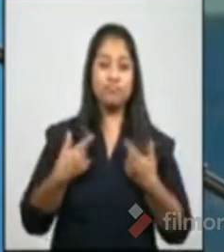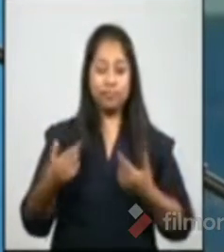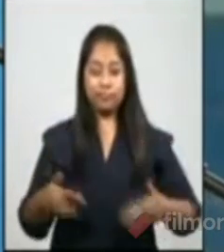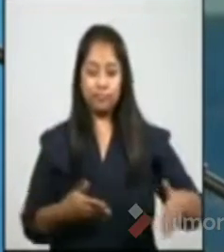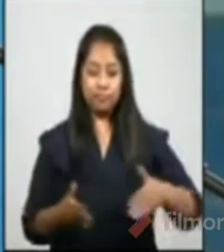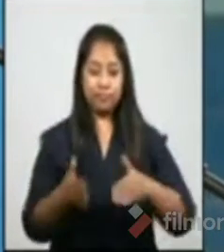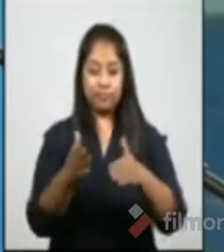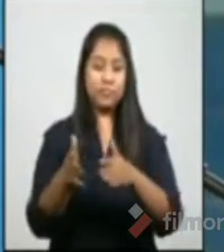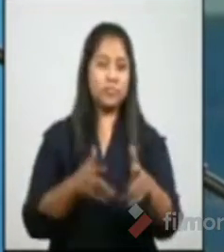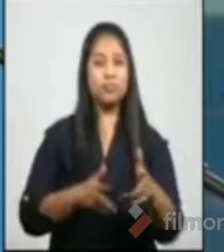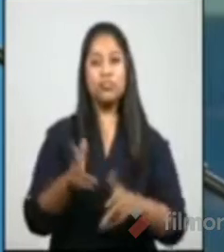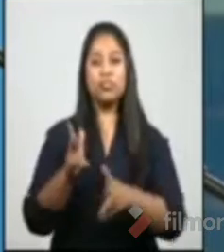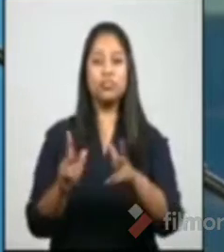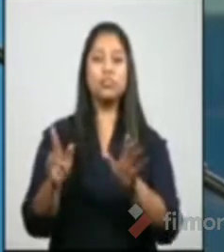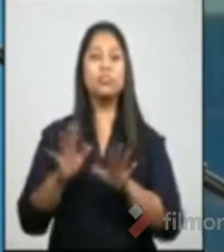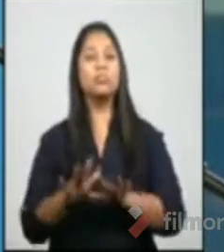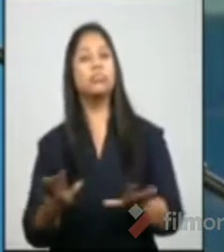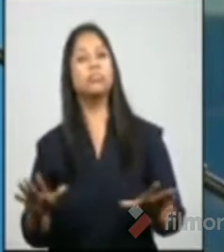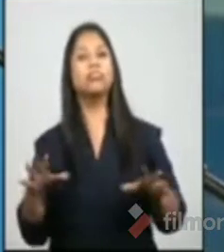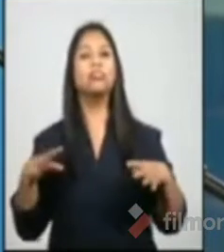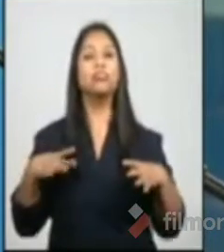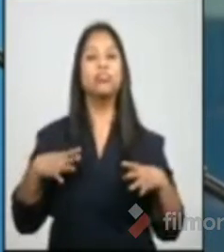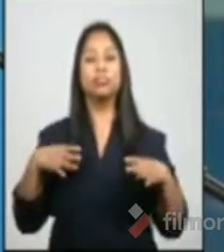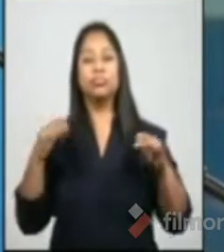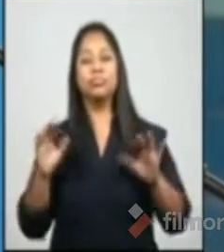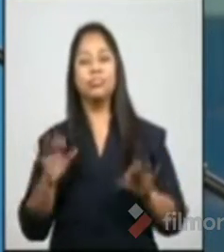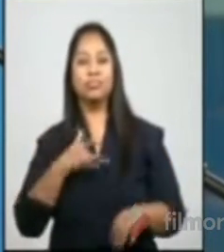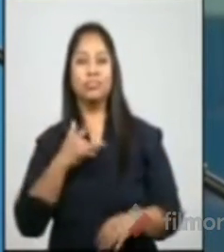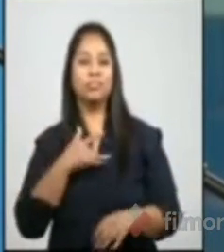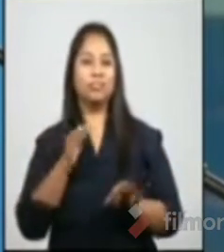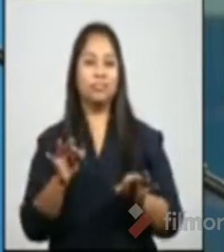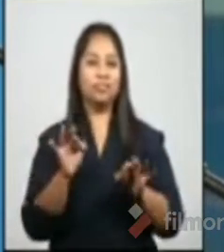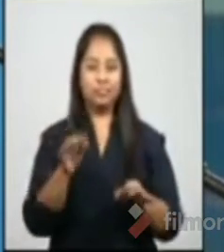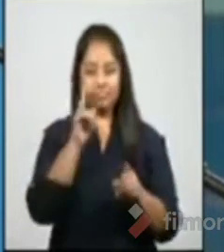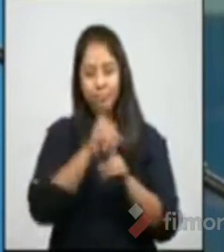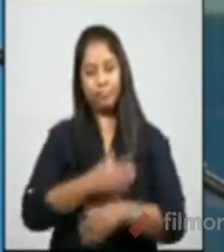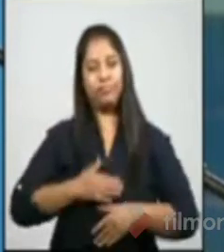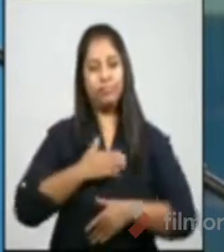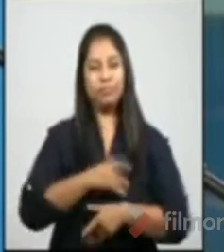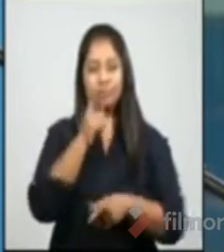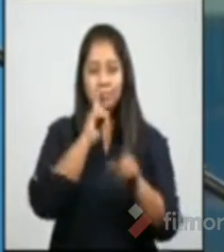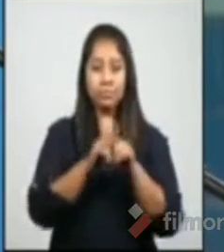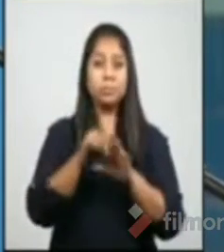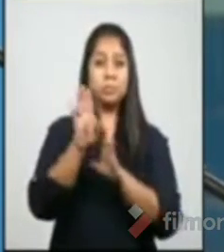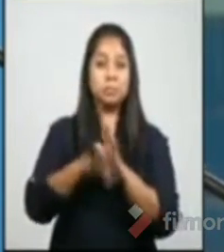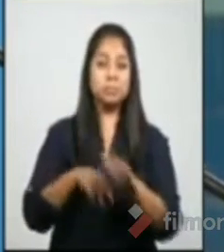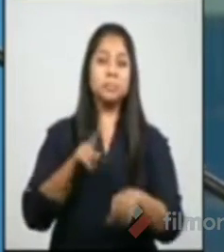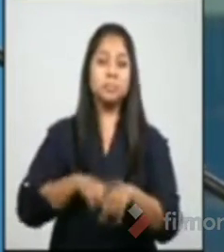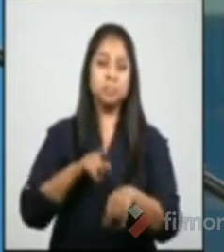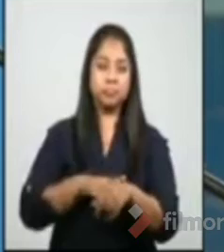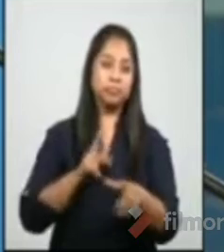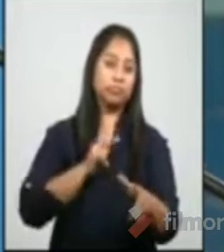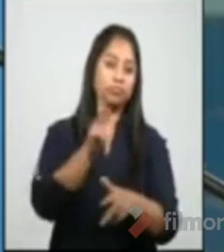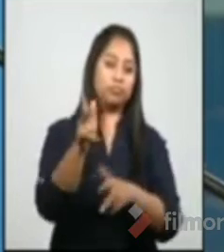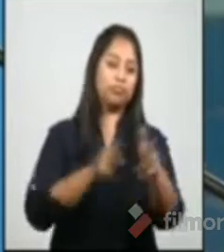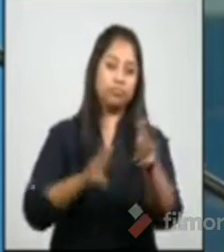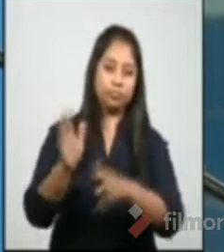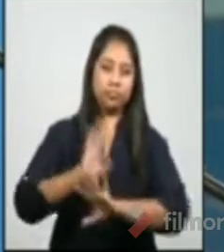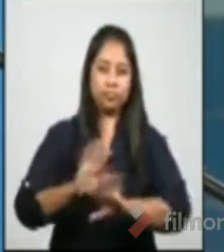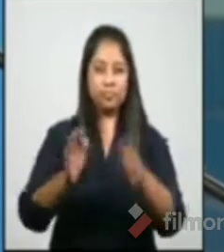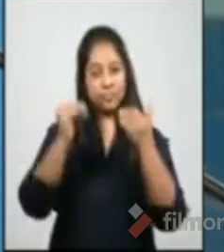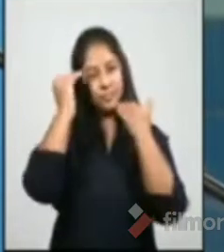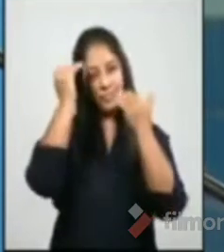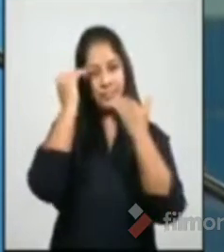carretera más cómoda y más confortable y que pues nos va a reducir los tiempos de llegada. Así que muchas